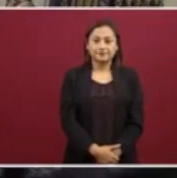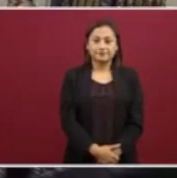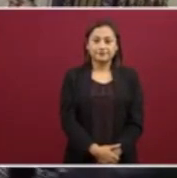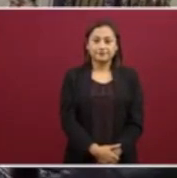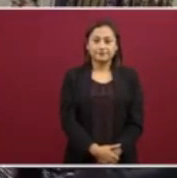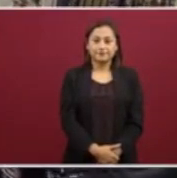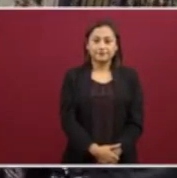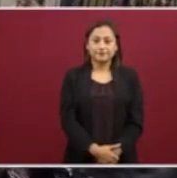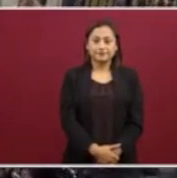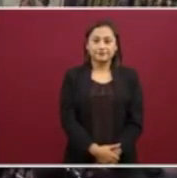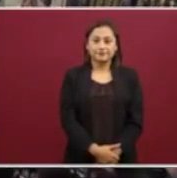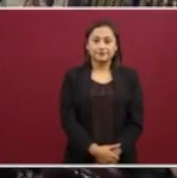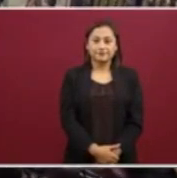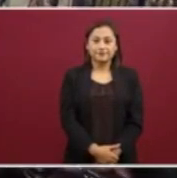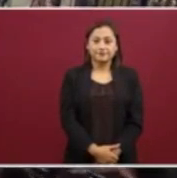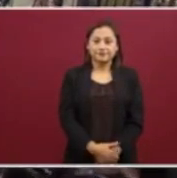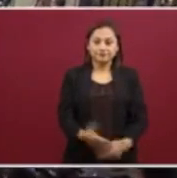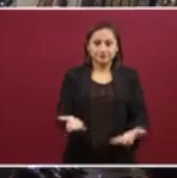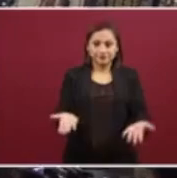Ánimo.